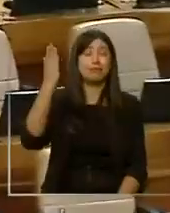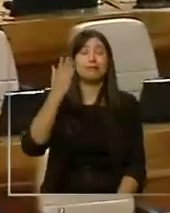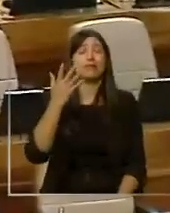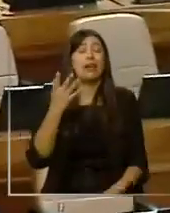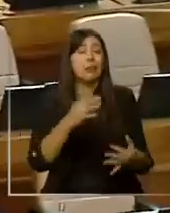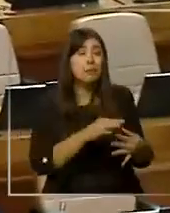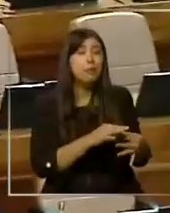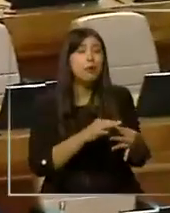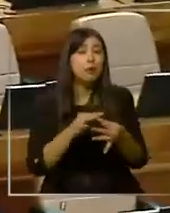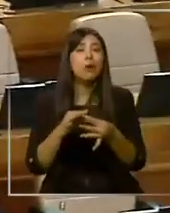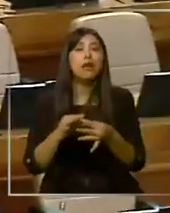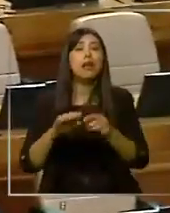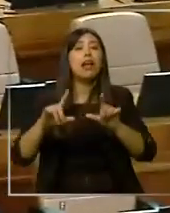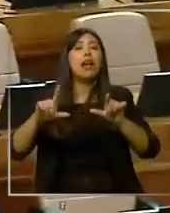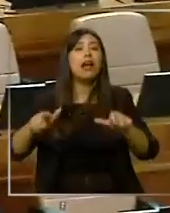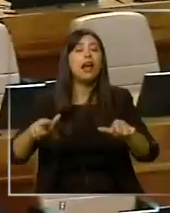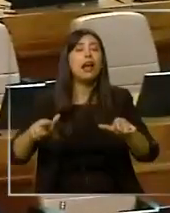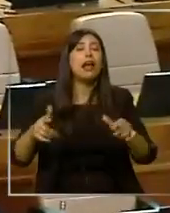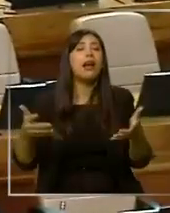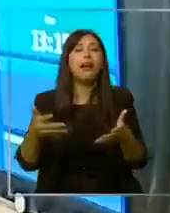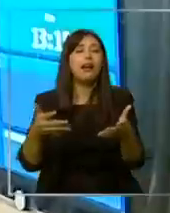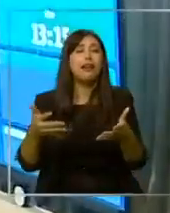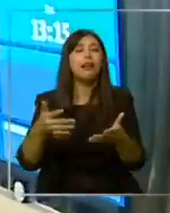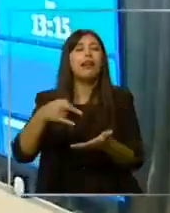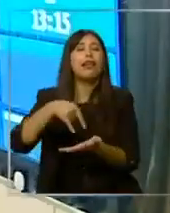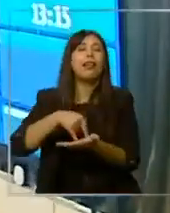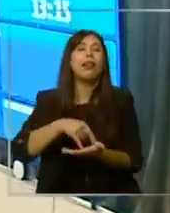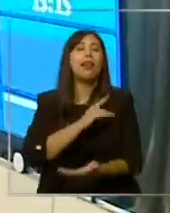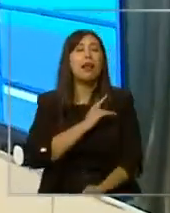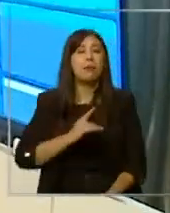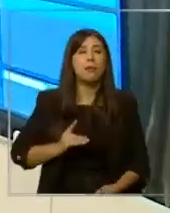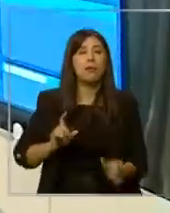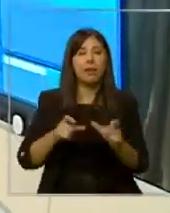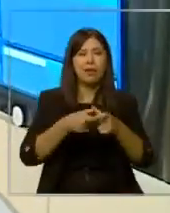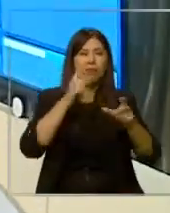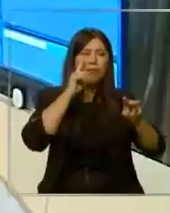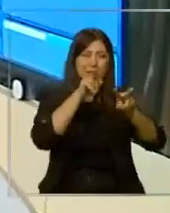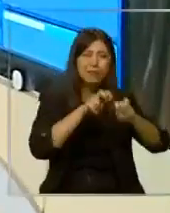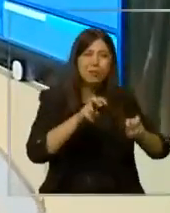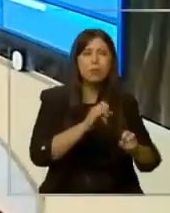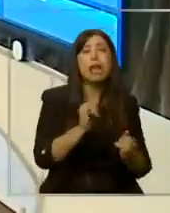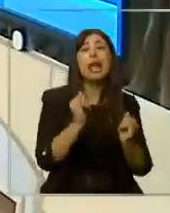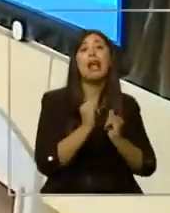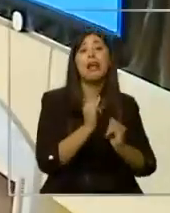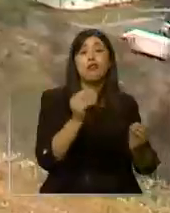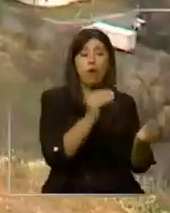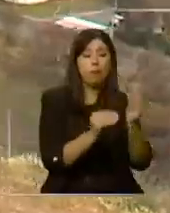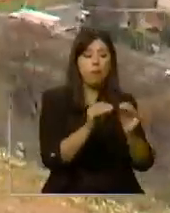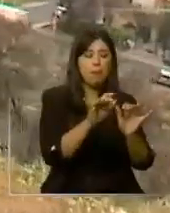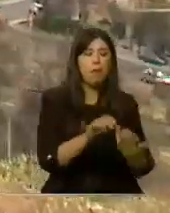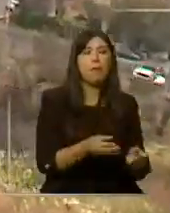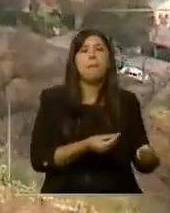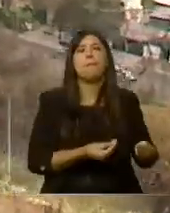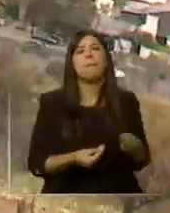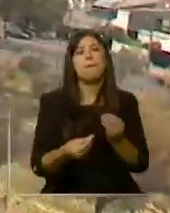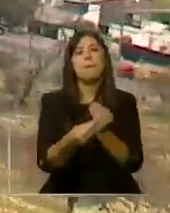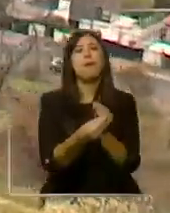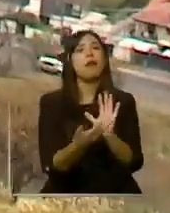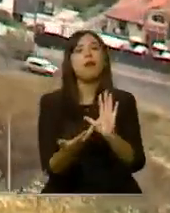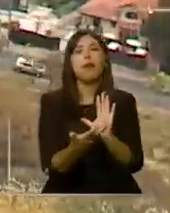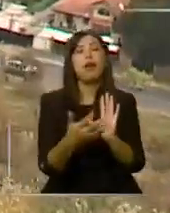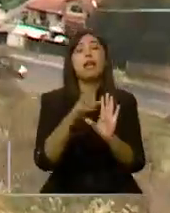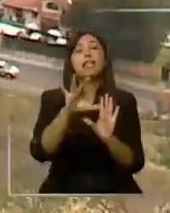es por eso que la cámara de diputados a través de una comisión investigadora presentó un informe que alerta que más de la mitad de la falla está